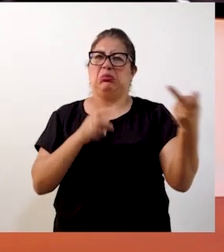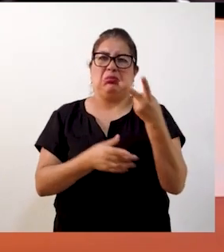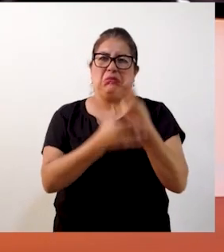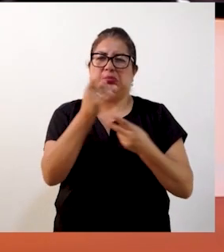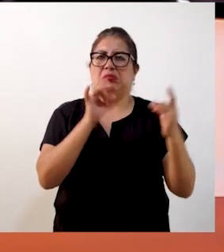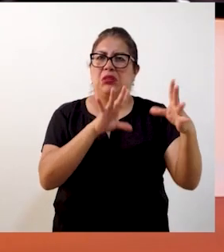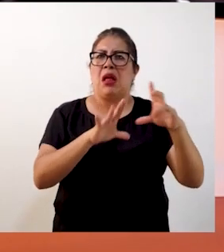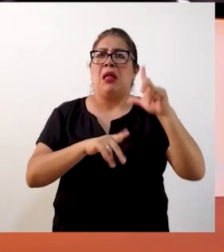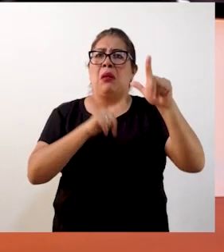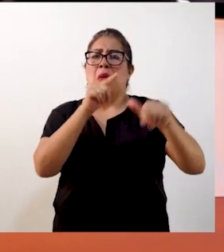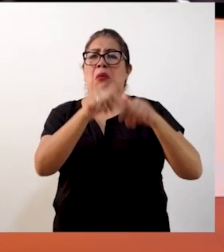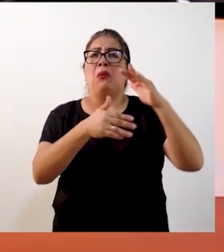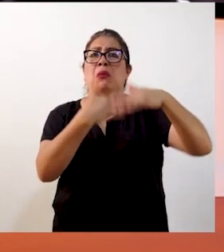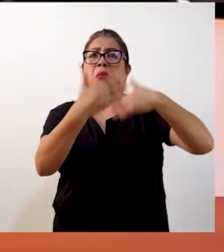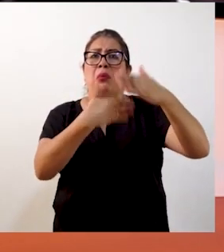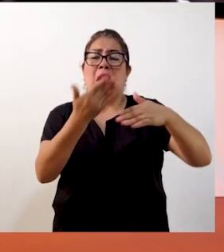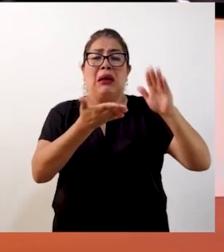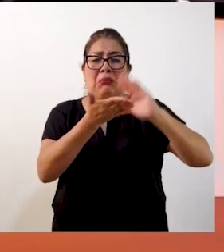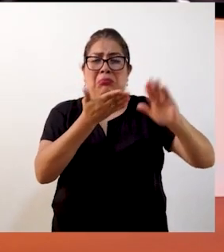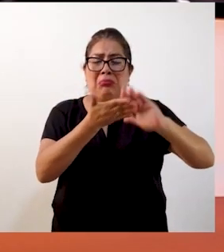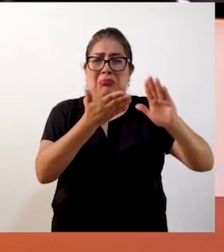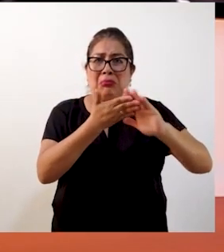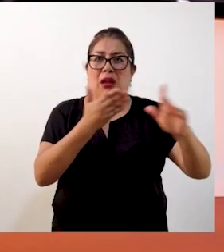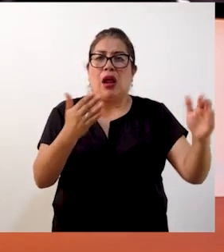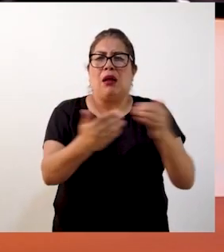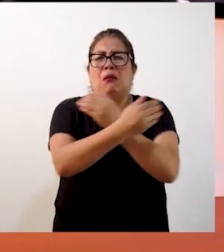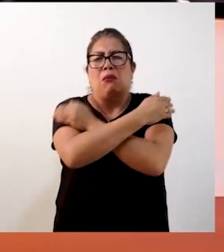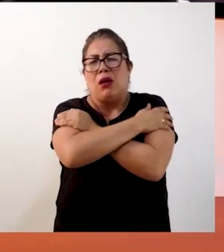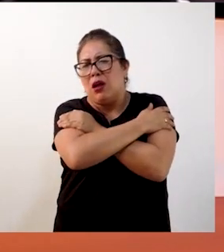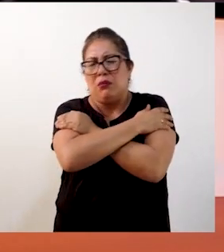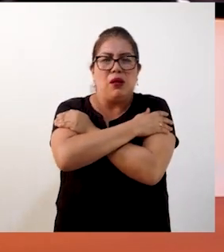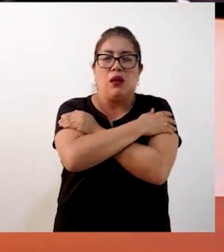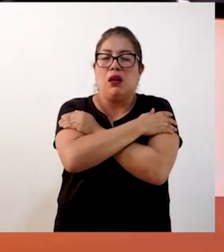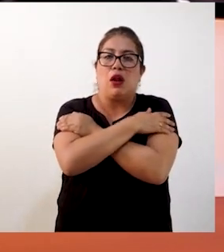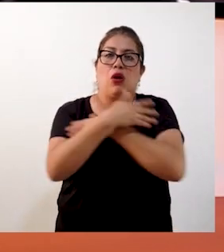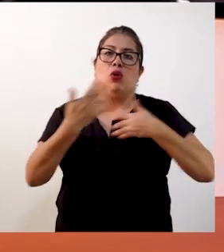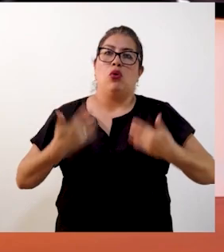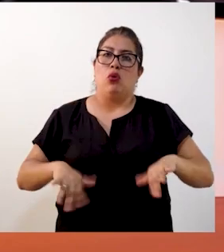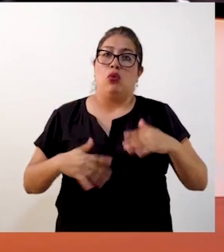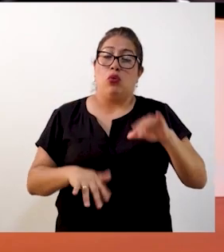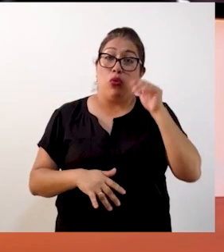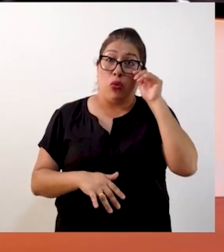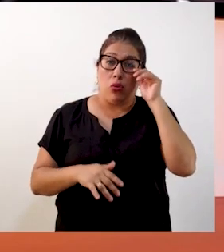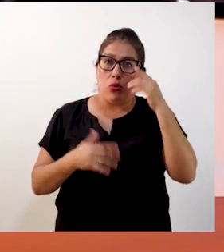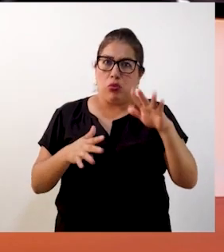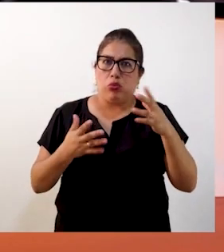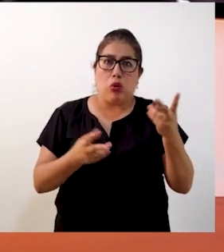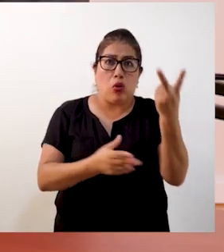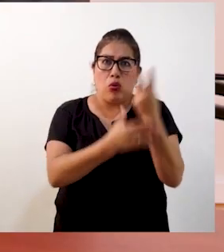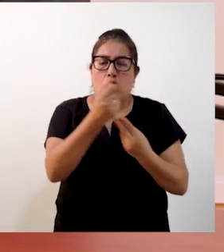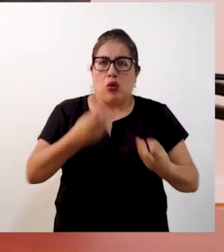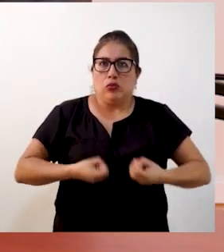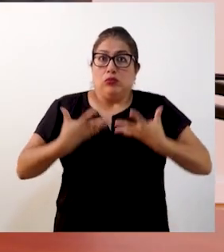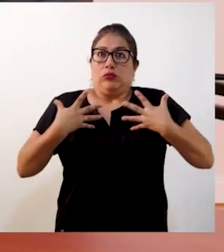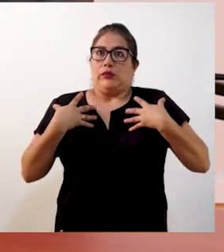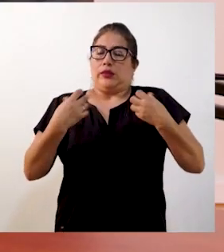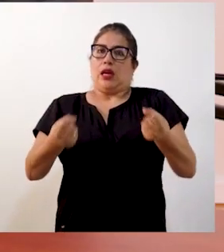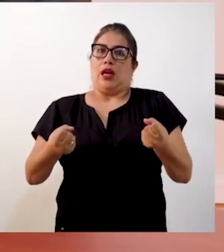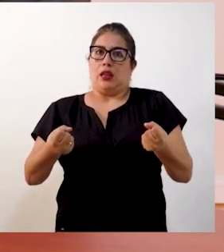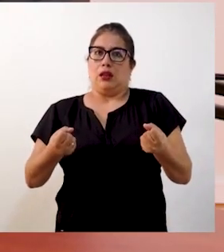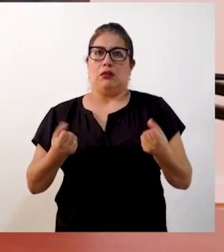de ahí se reconcilian y se dan un abrazo de hermanos, un abrazo fraternal, y no se imagina cómo los 2